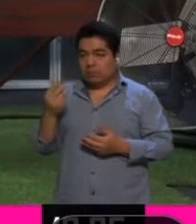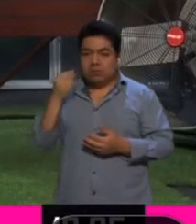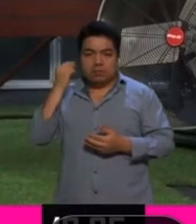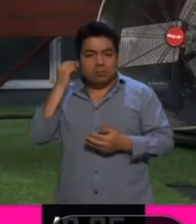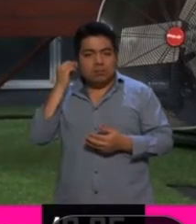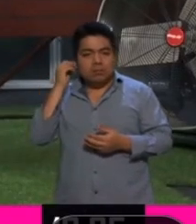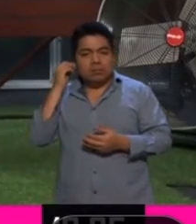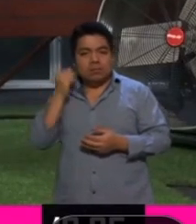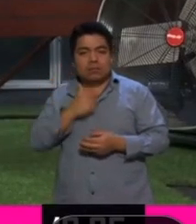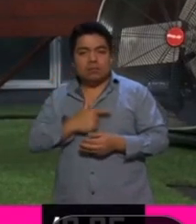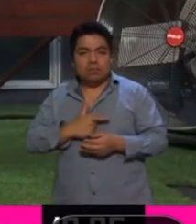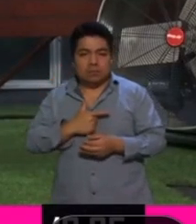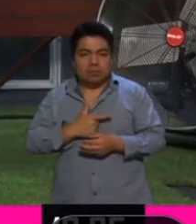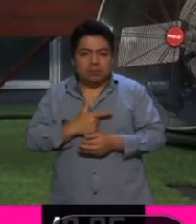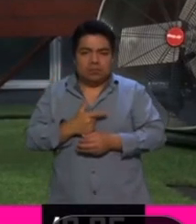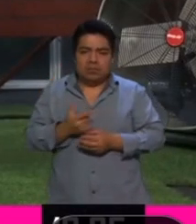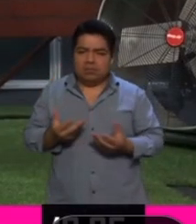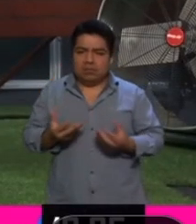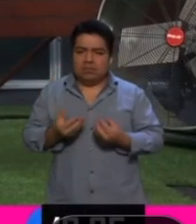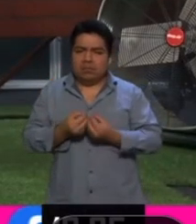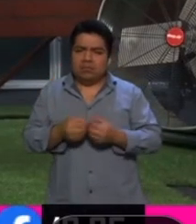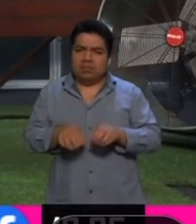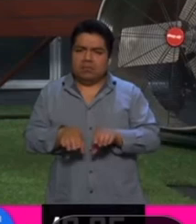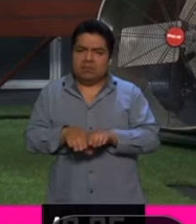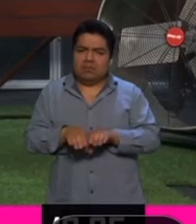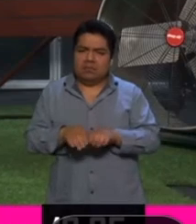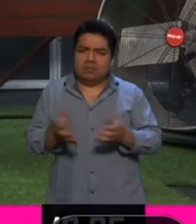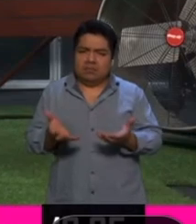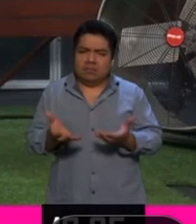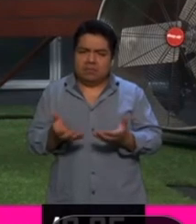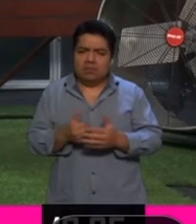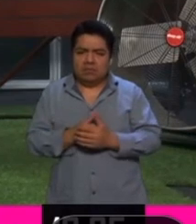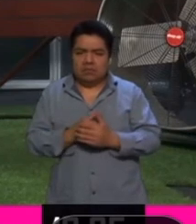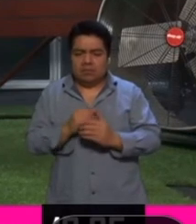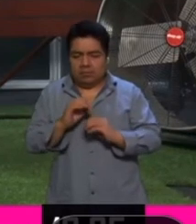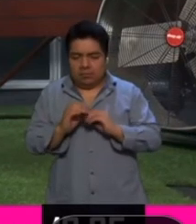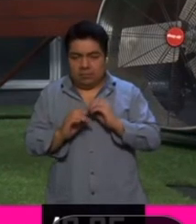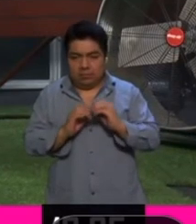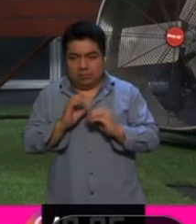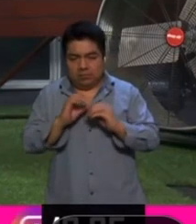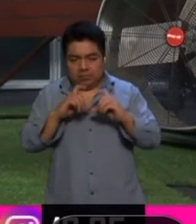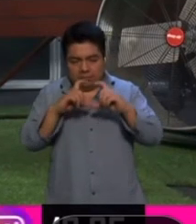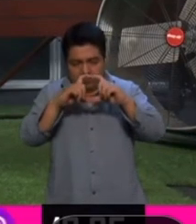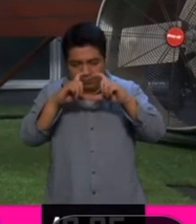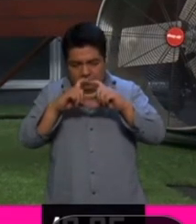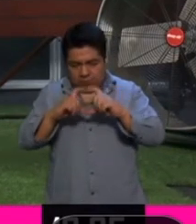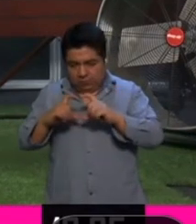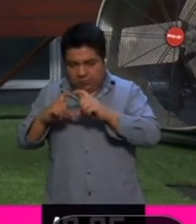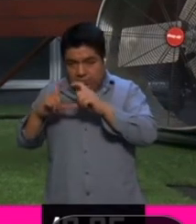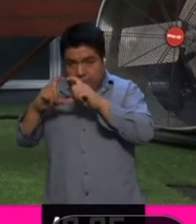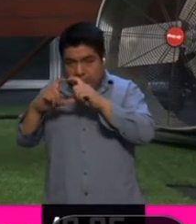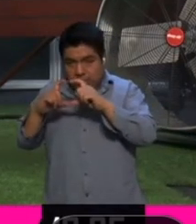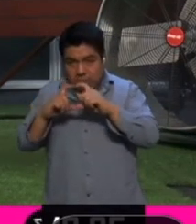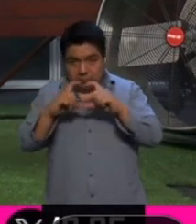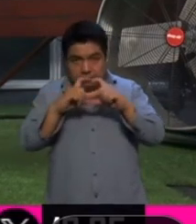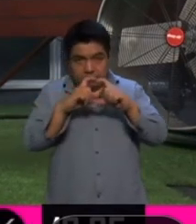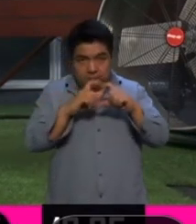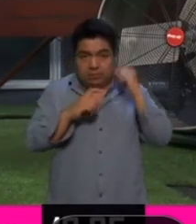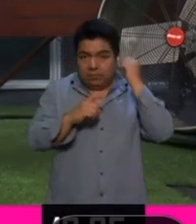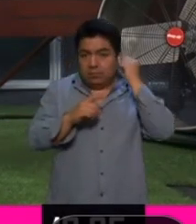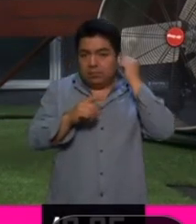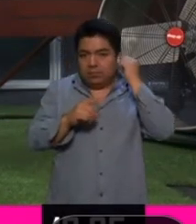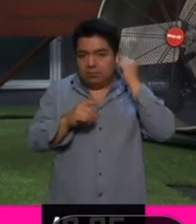Darby. Eso está hecho, Darby. ¿Eso lo hiciste con qué? Ah, eso es este parte del reciclado de discos compactos, porque aparte de saber de arte y de historia,